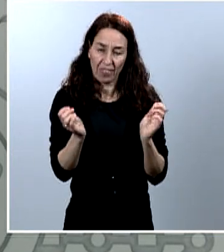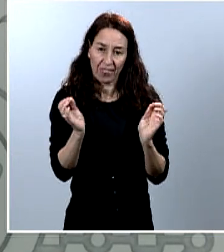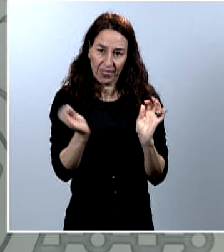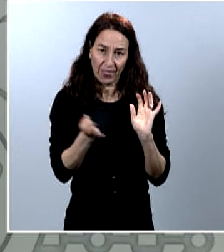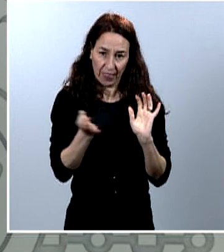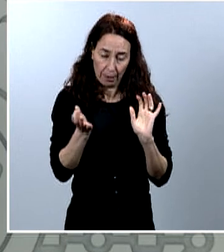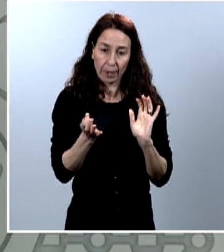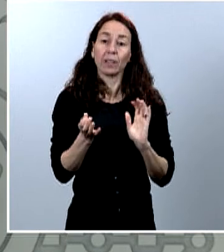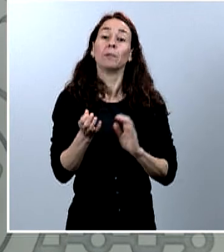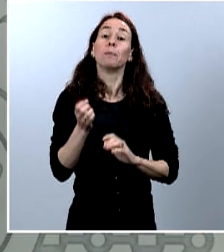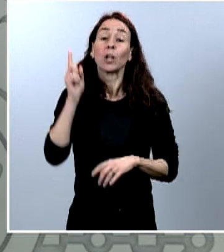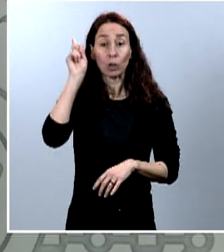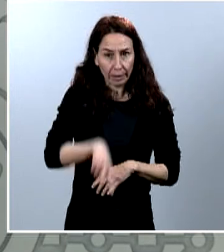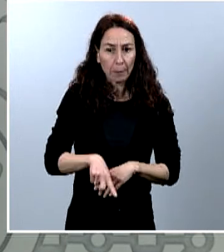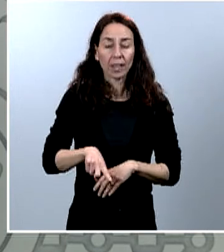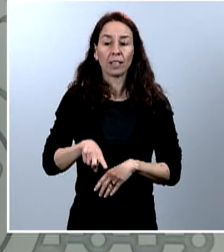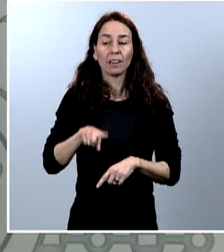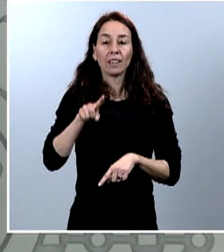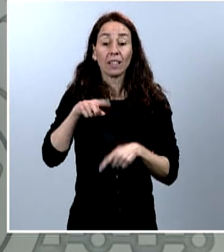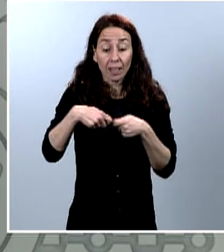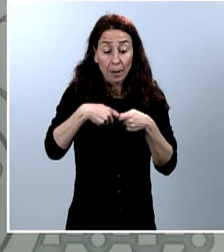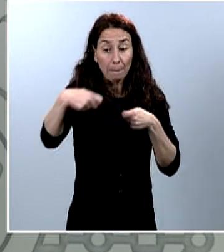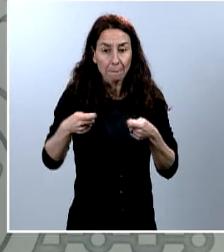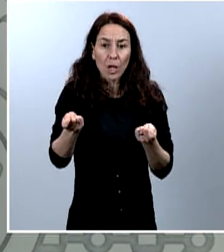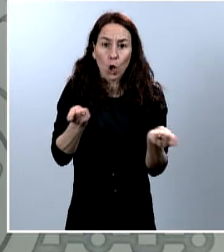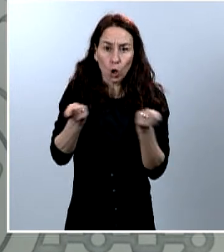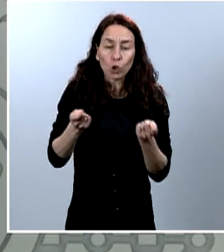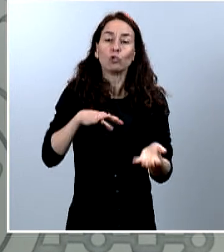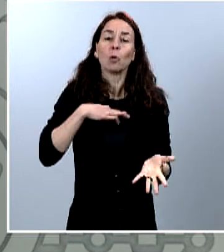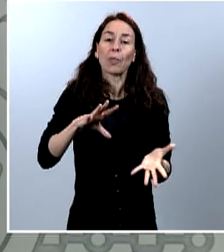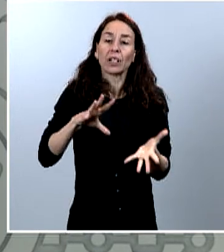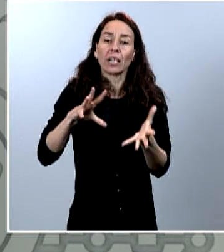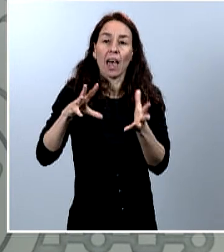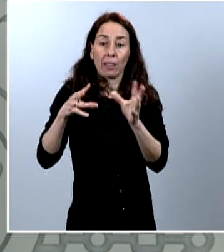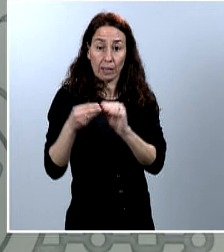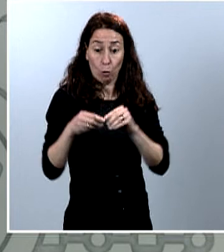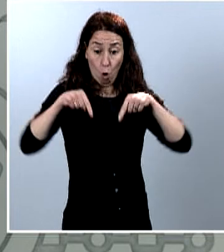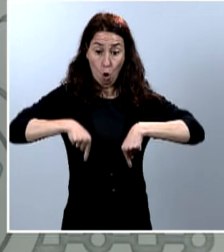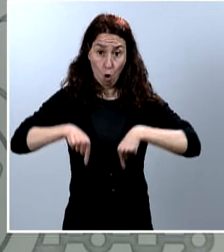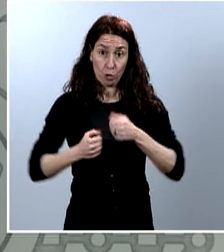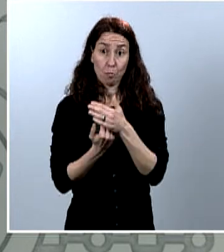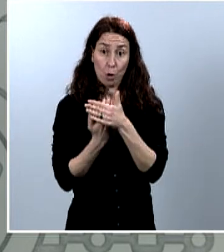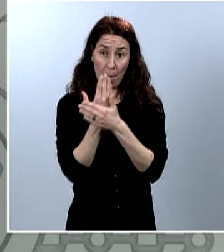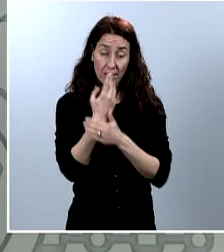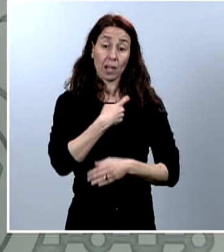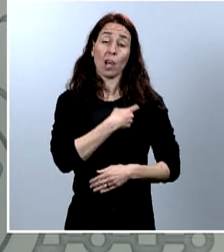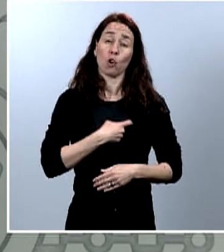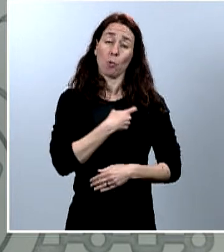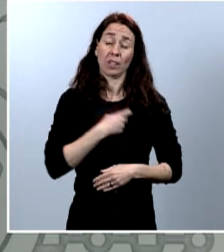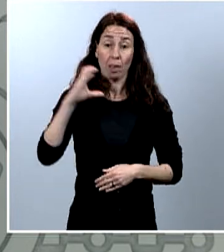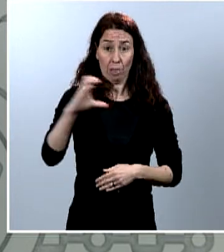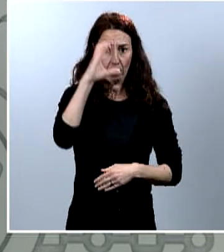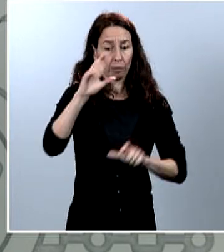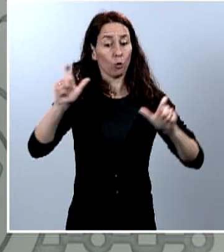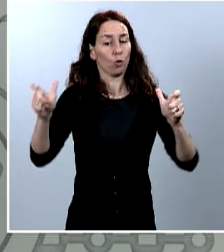adaptando esas medidas de control. Y de hecho, hoy hemos tenido una reunión por la mañana del Comité Científico